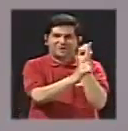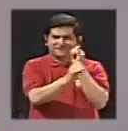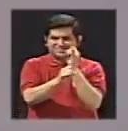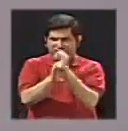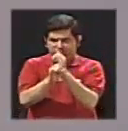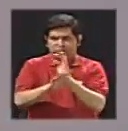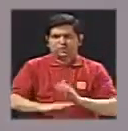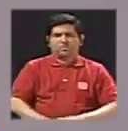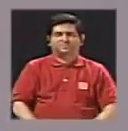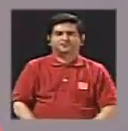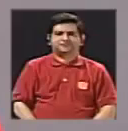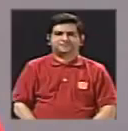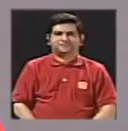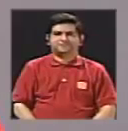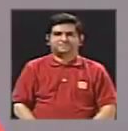institución,